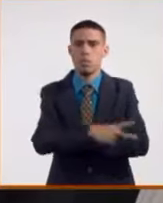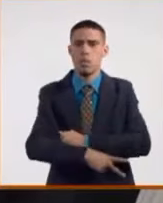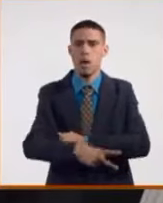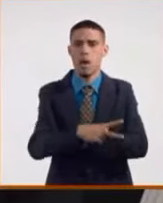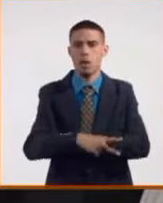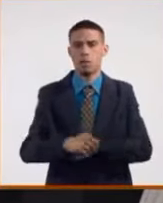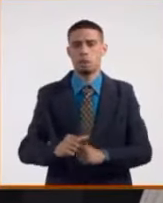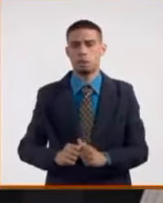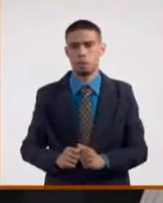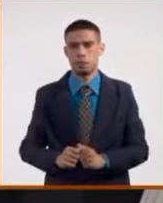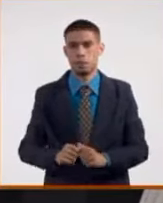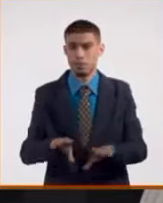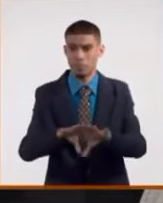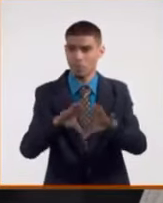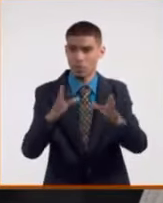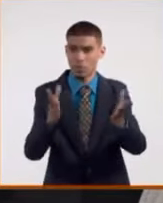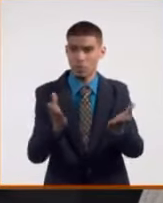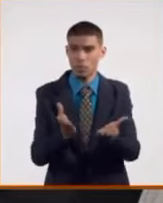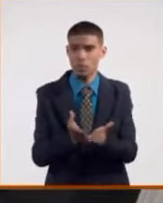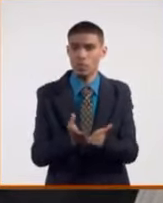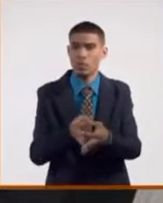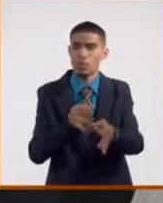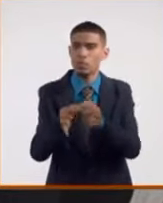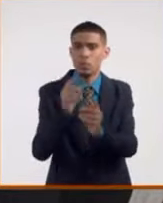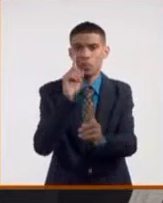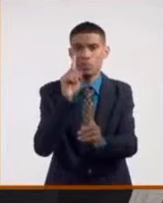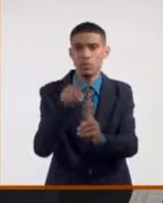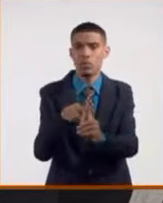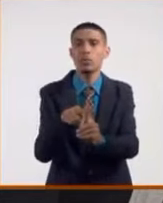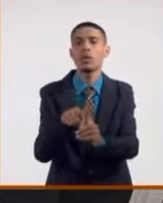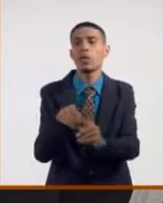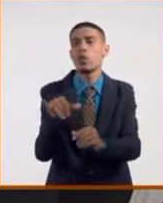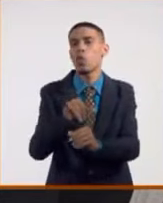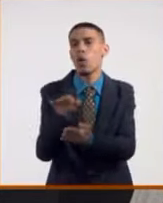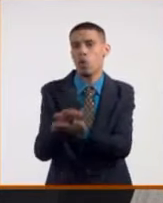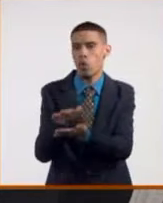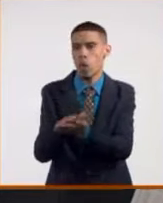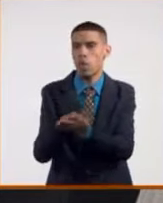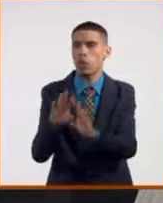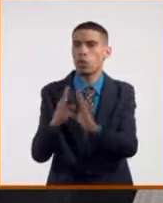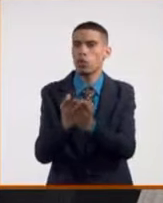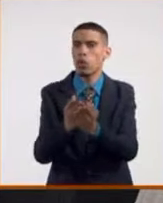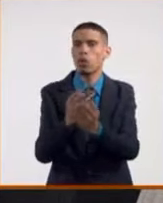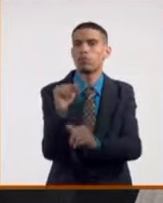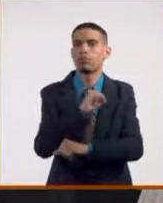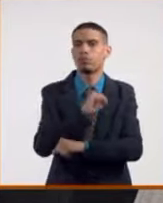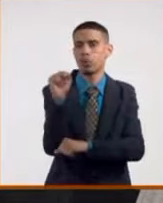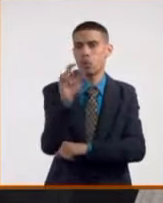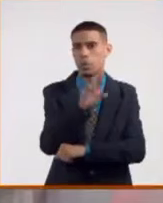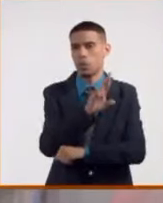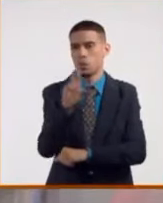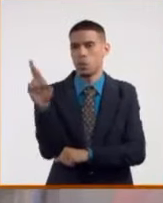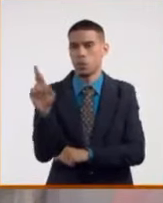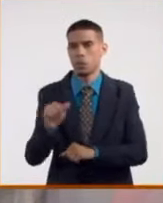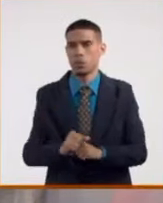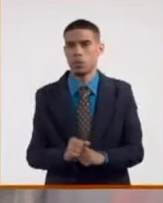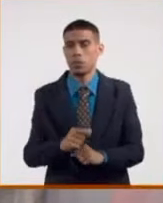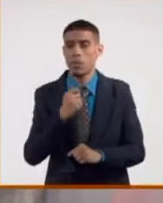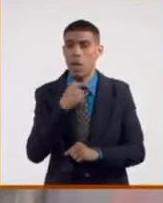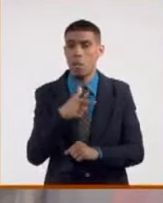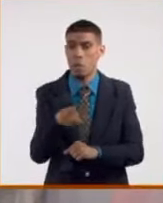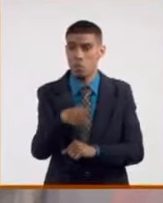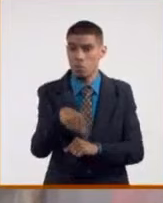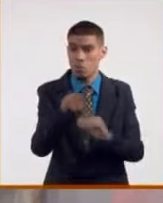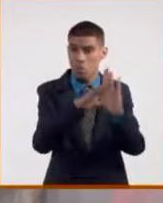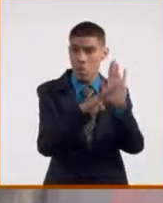de tod entonces todo esto en función de qué de preservar las conquistas sociales de la Revolución porque hay que entender que si no hacemos Esto sí nos